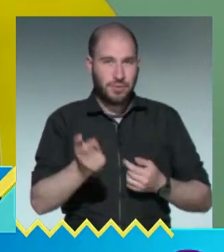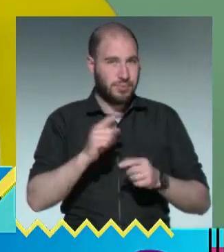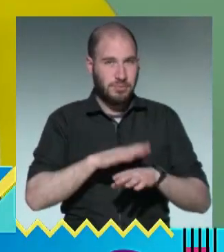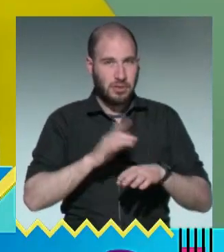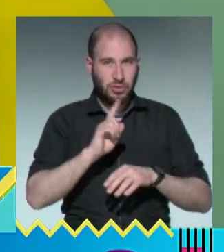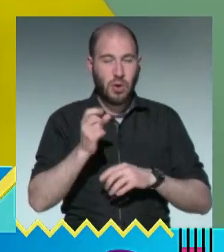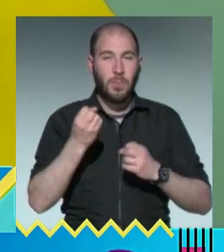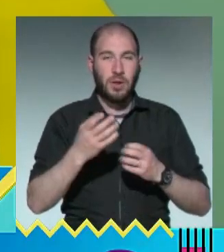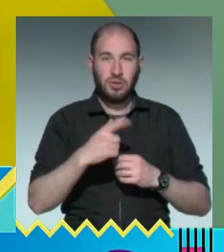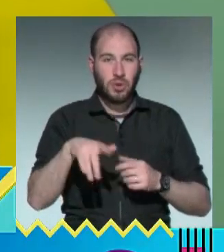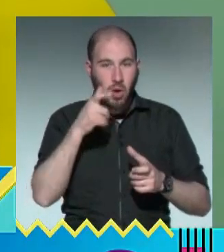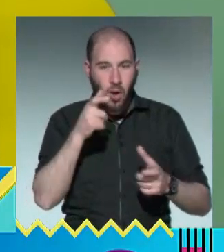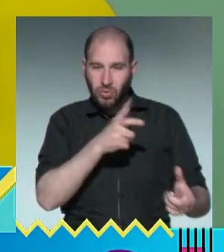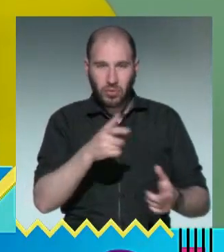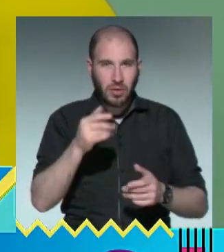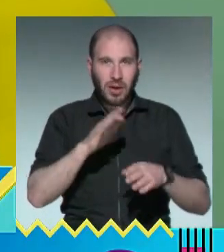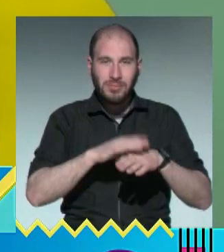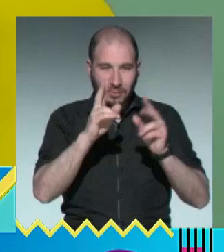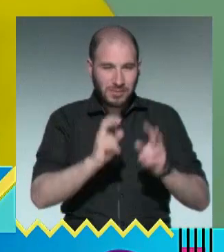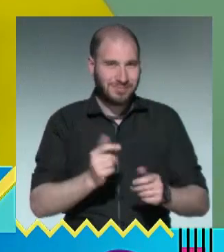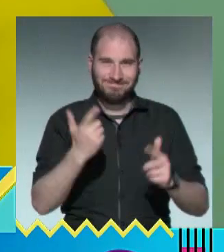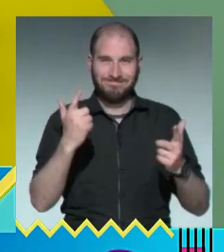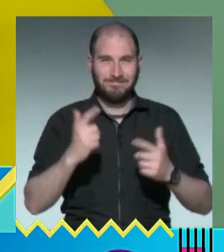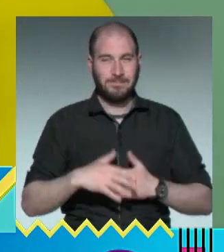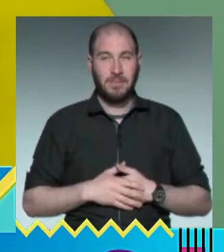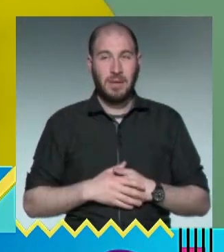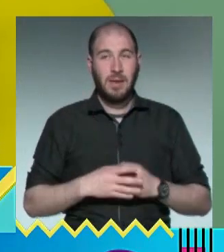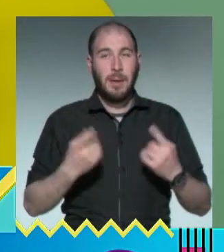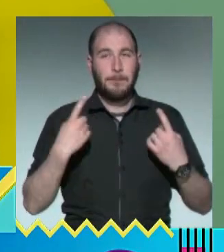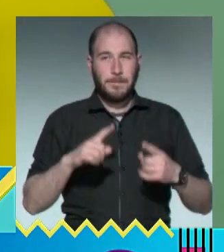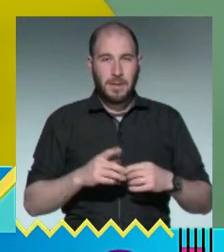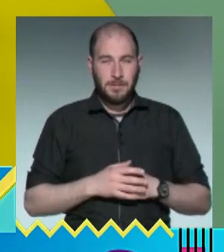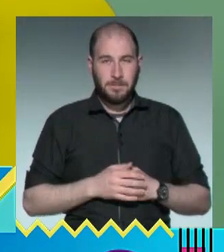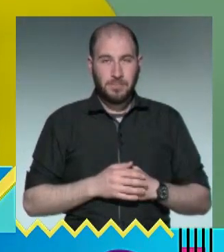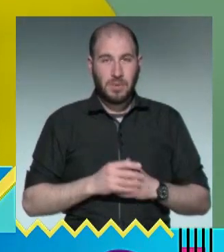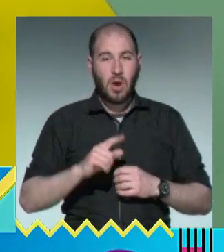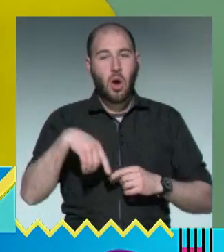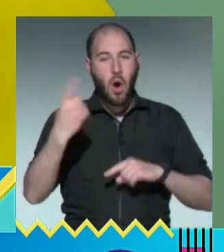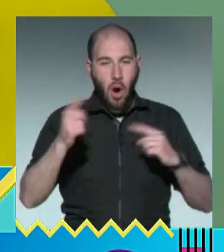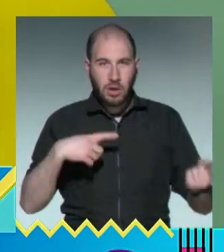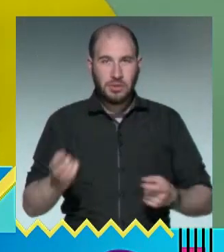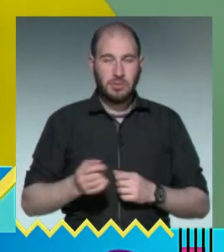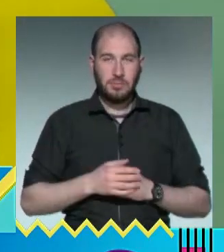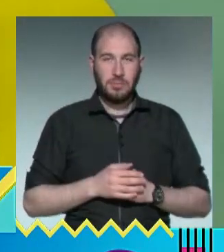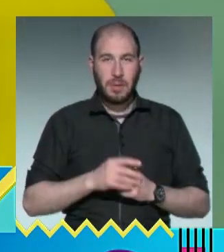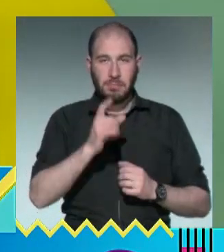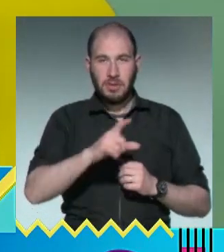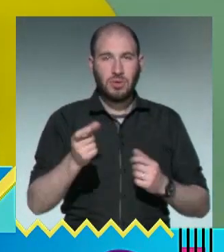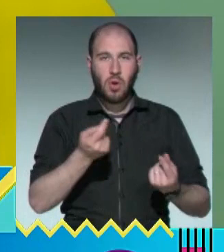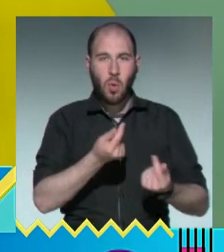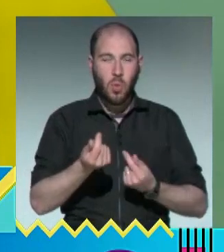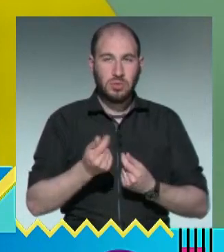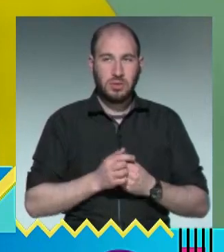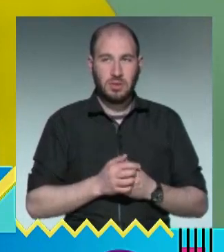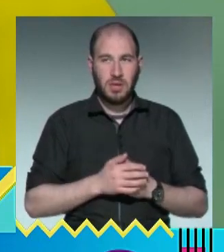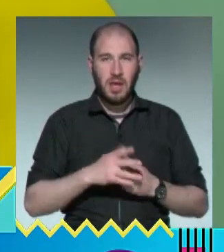que no somos peritos, ¿sí? Pero en los otros casos hay gente que utiliza el